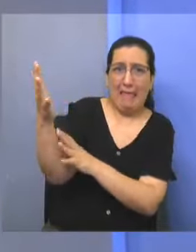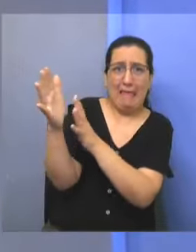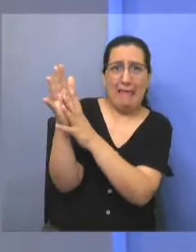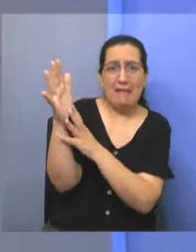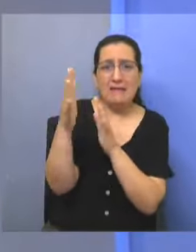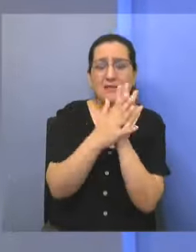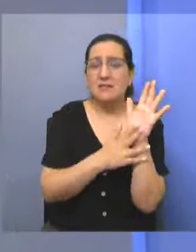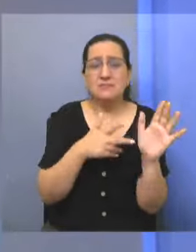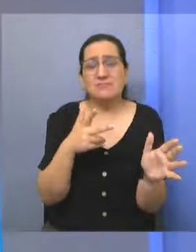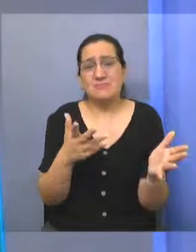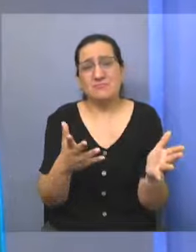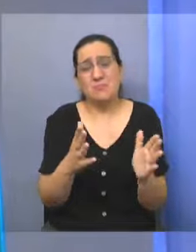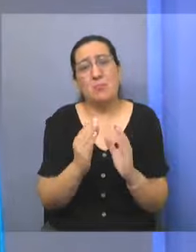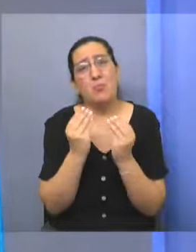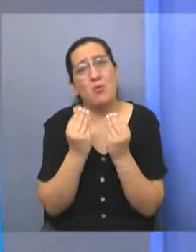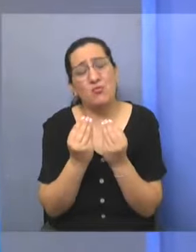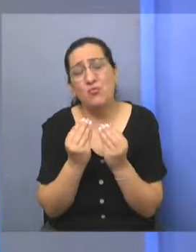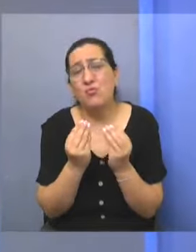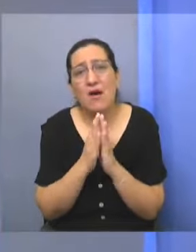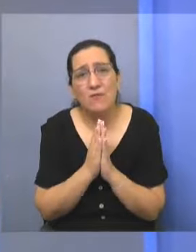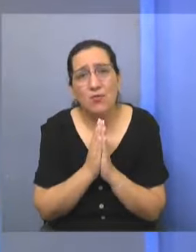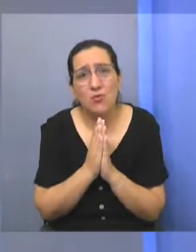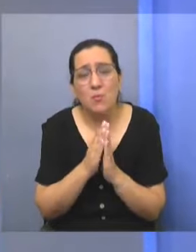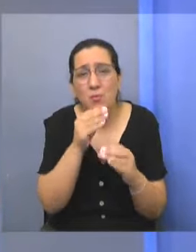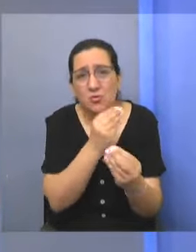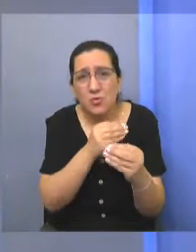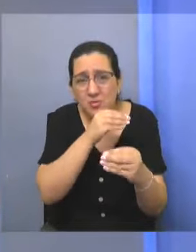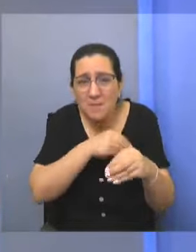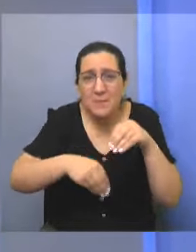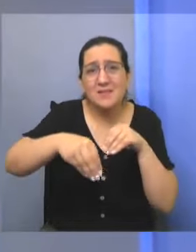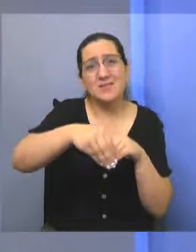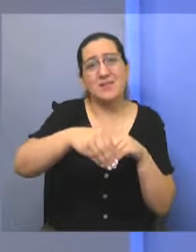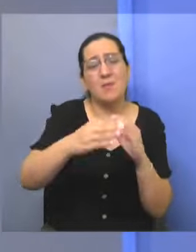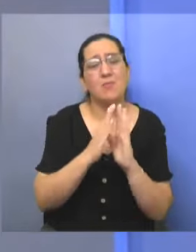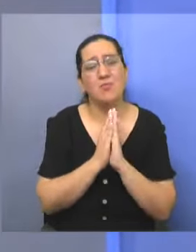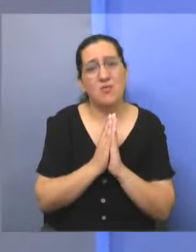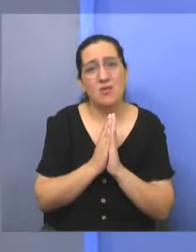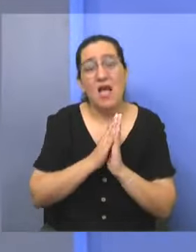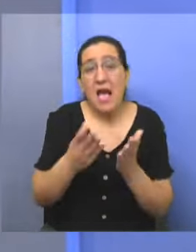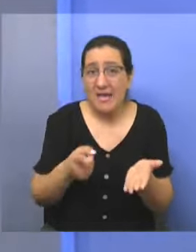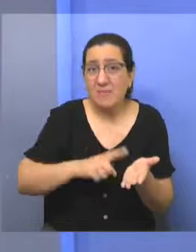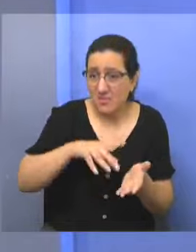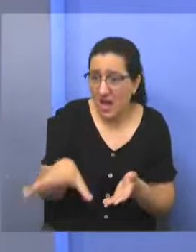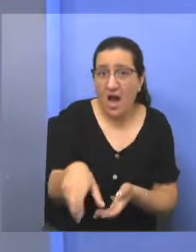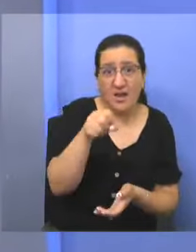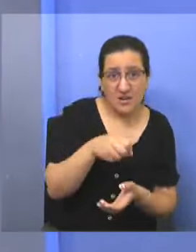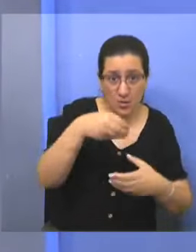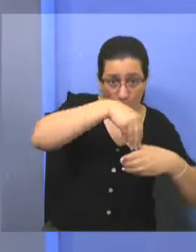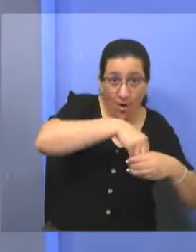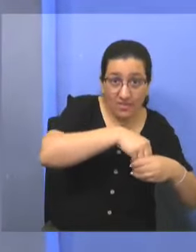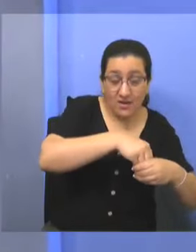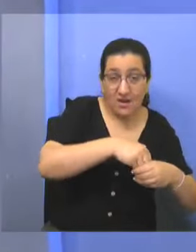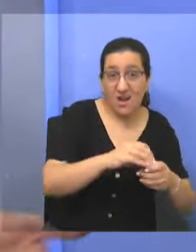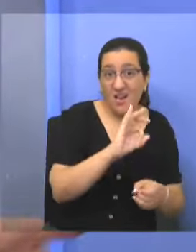un poquitito de empatía, nada más, poquitito de empatía, además de juntar la caquita. Evita que me en